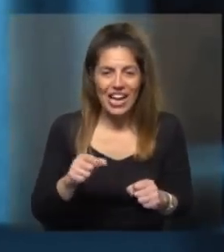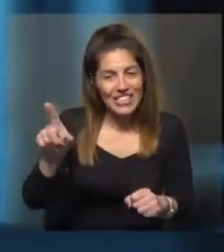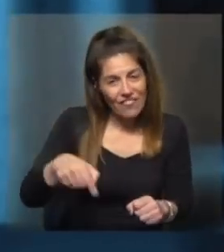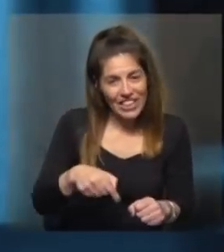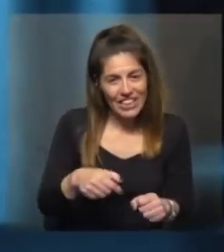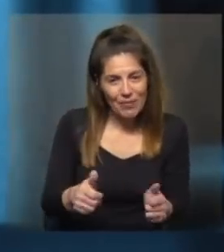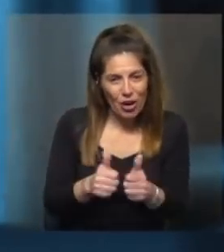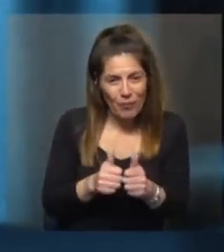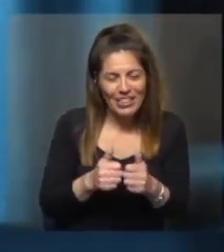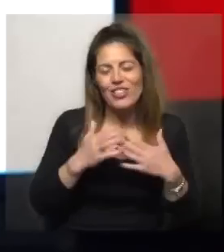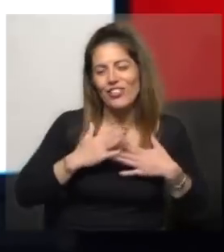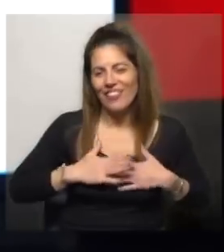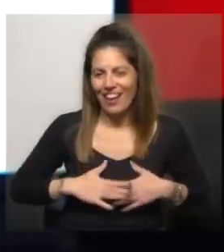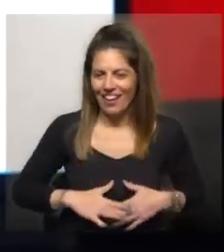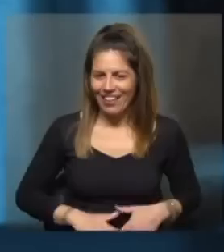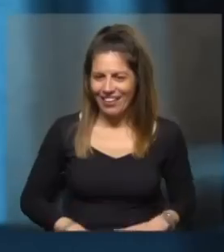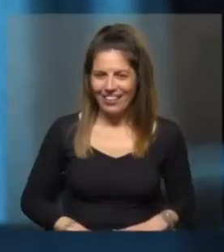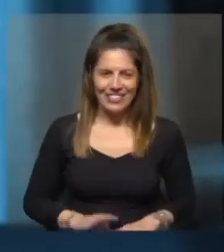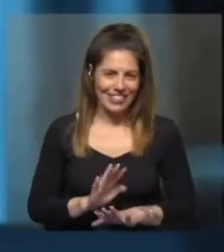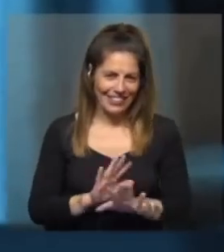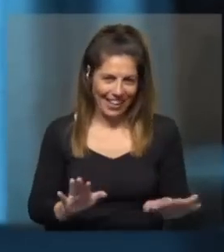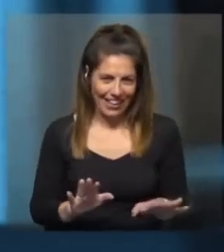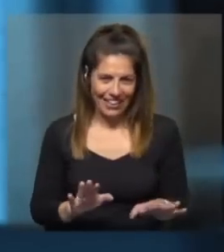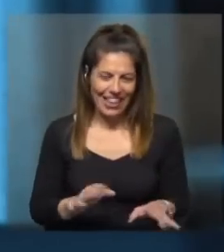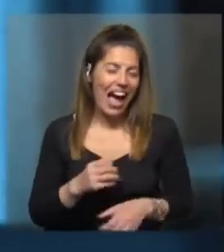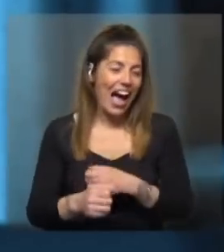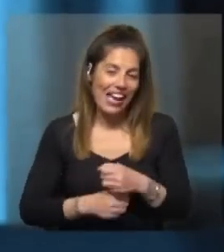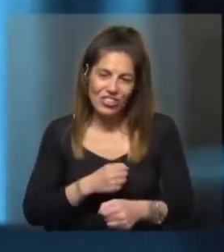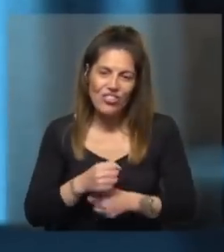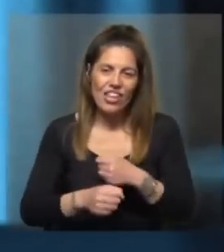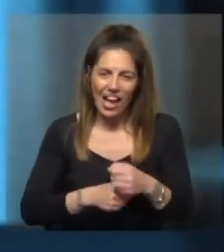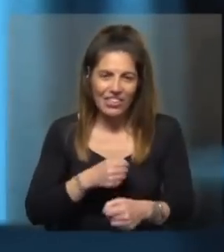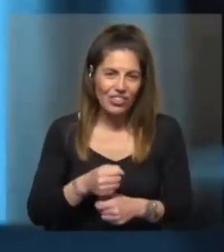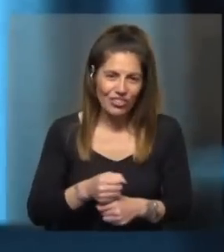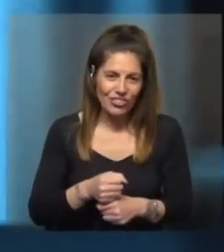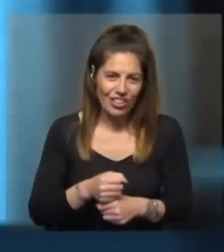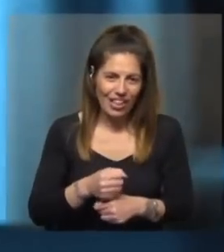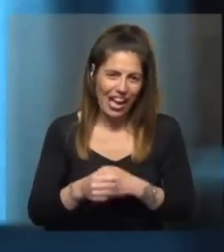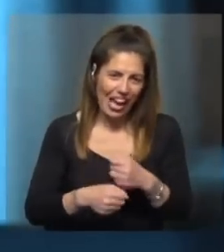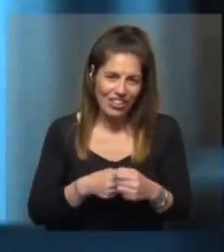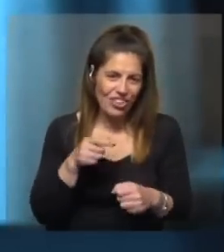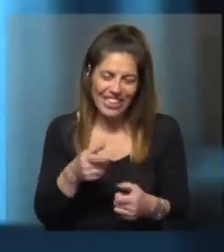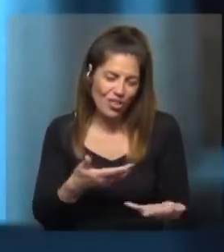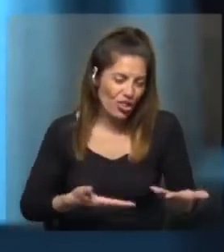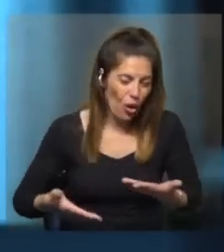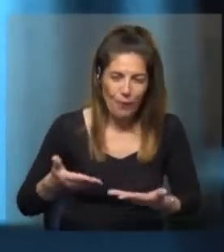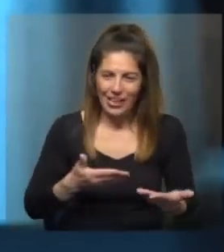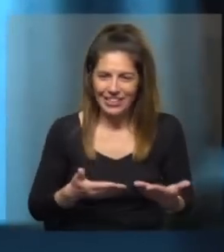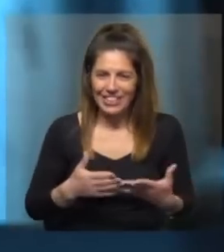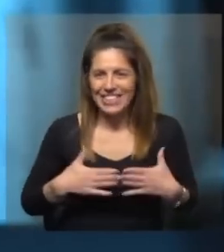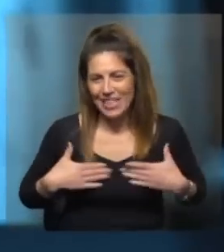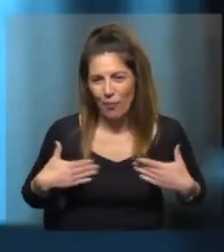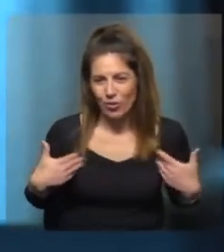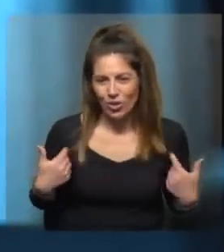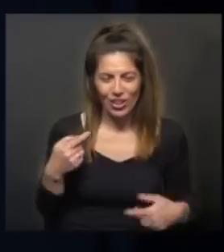pata y es como hasta ya se me pasaron los nervios de años años de de eso de compartir esa esa emoción